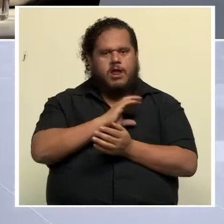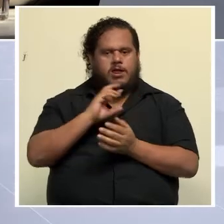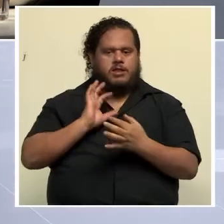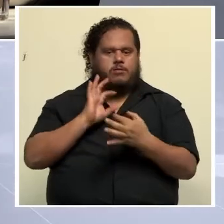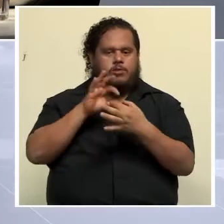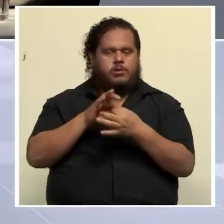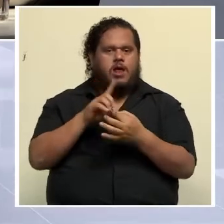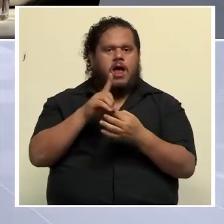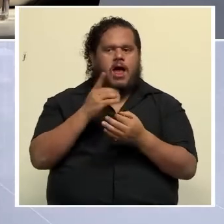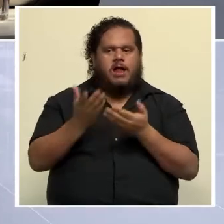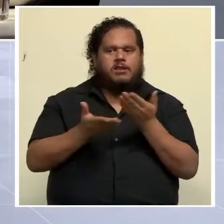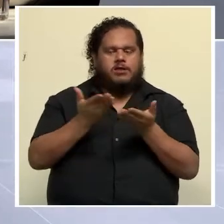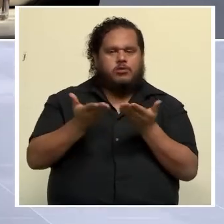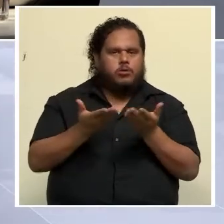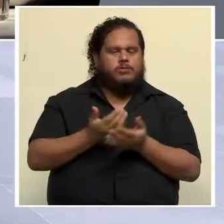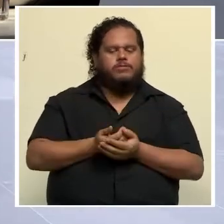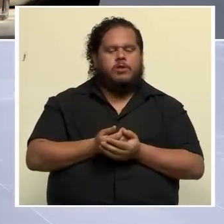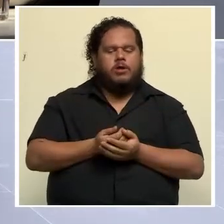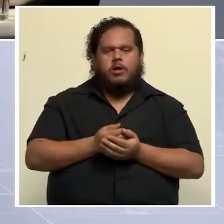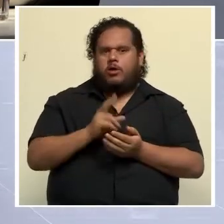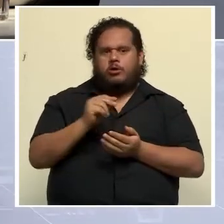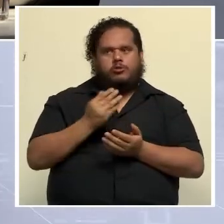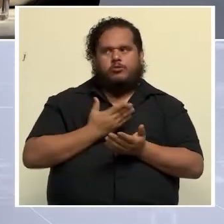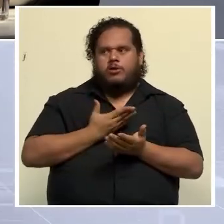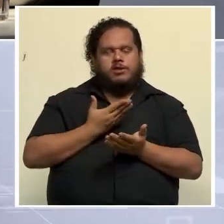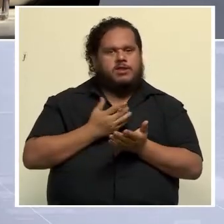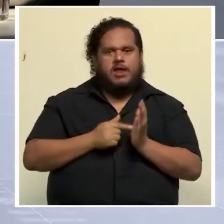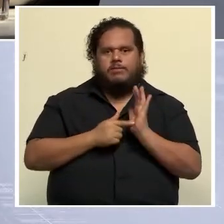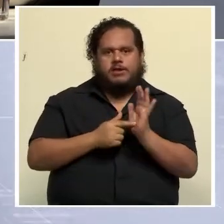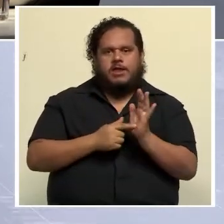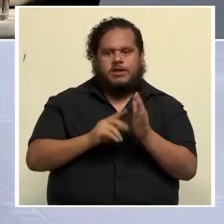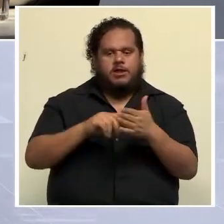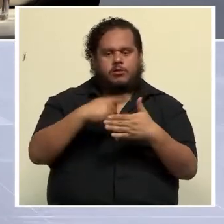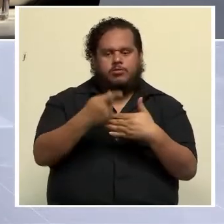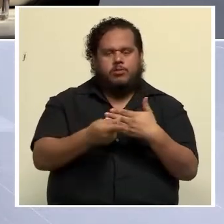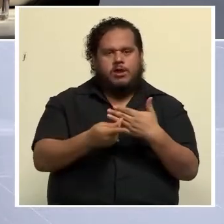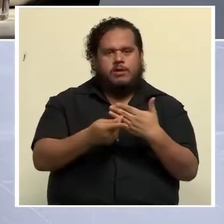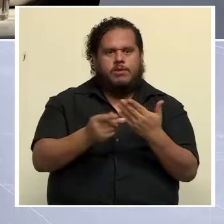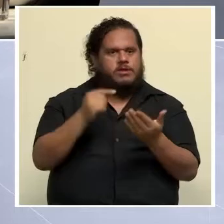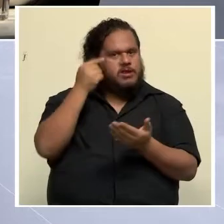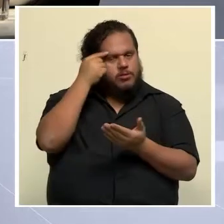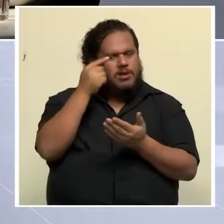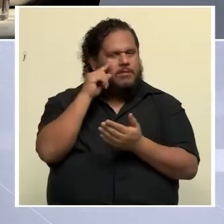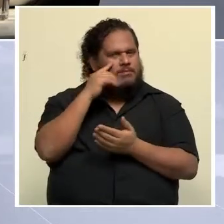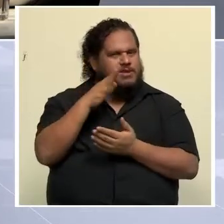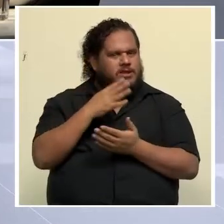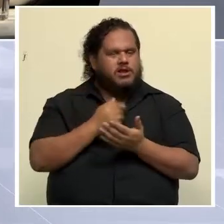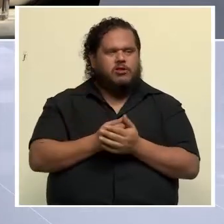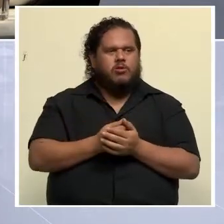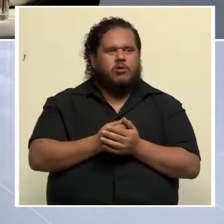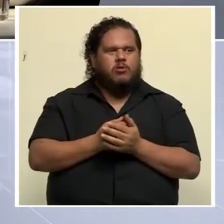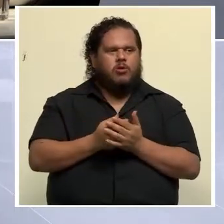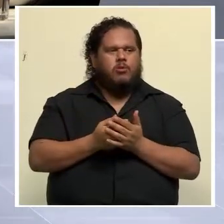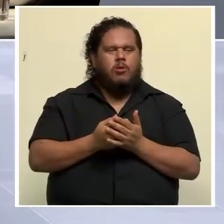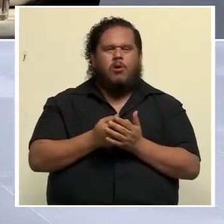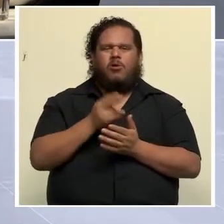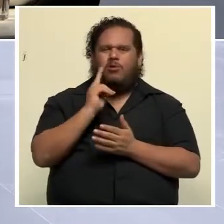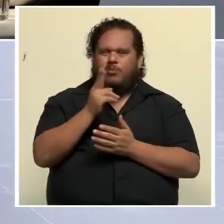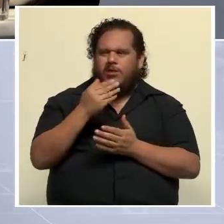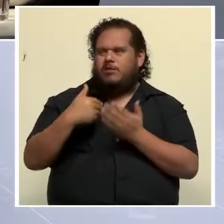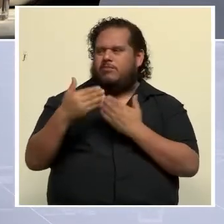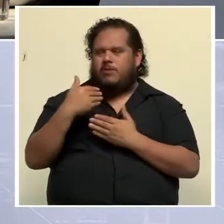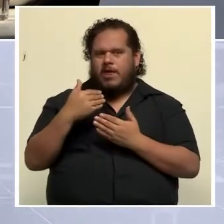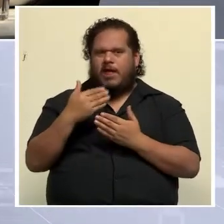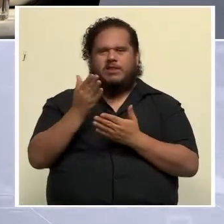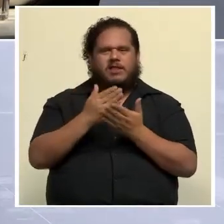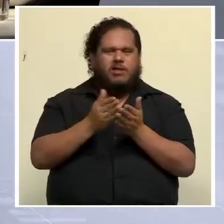sector de servicios, no está presente en los programas de gobierno. Pareciera que son recetas como generalizables o